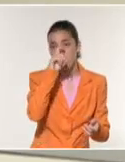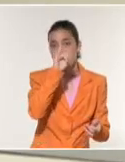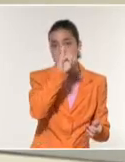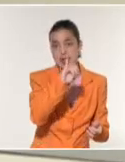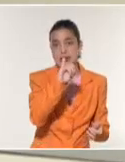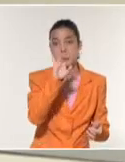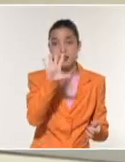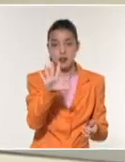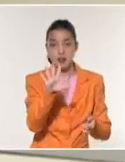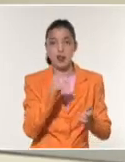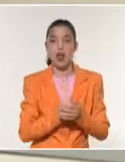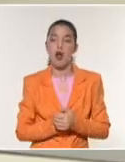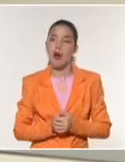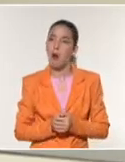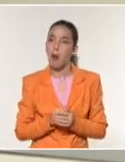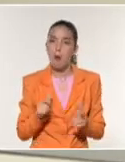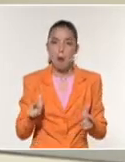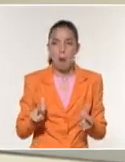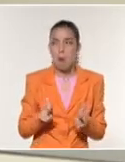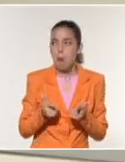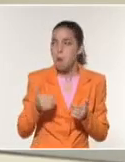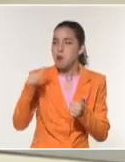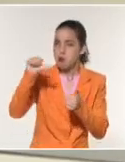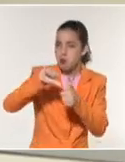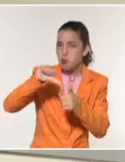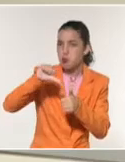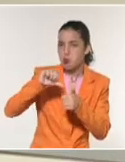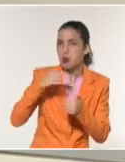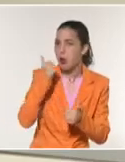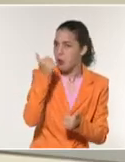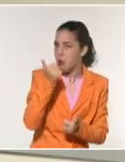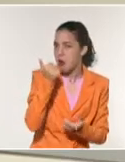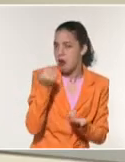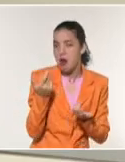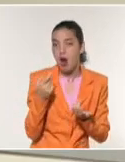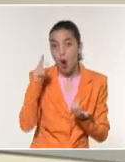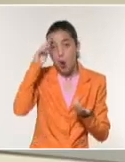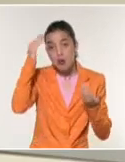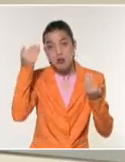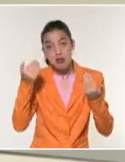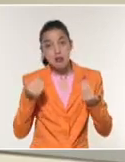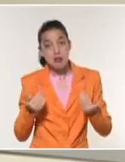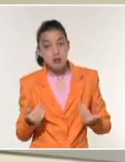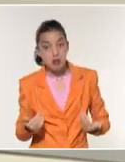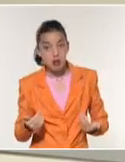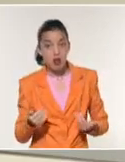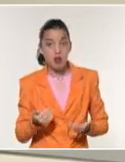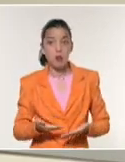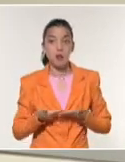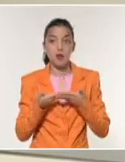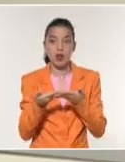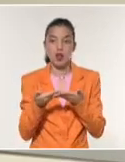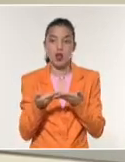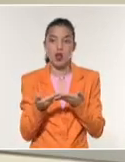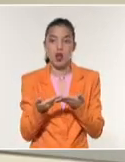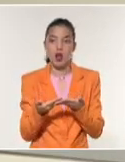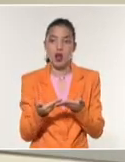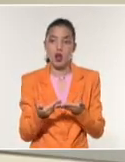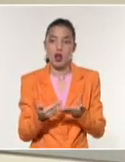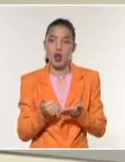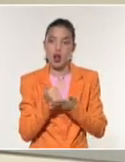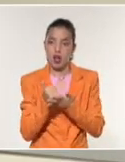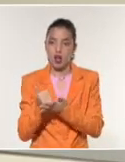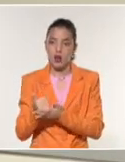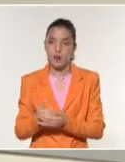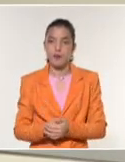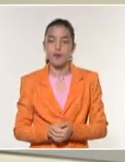y puede tener también asociado algún tema de salud, el tribunal puede concederle el beneficio de excarcelación. ¿Qué edad tiene esta persona? Esta persona